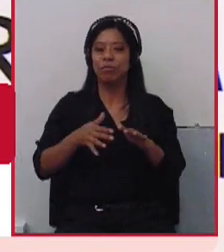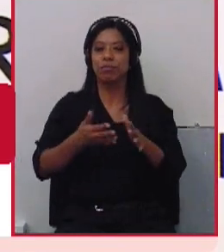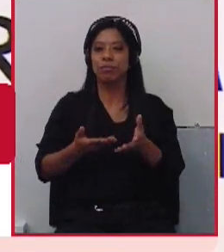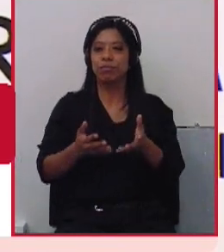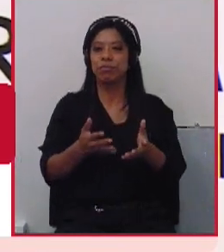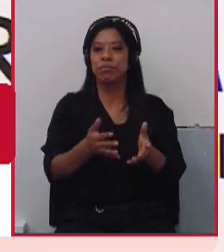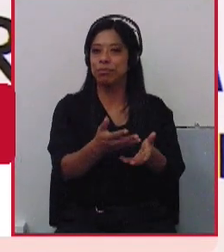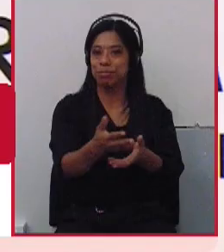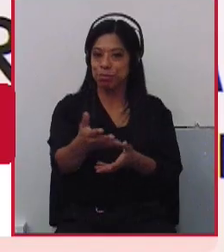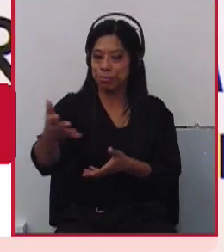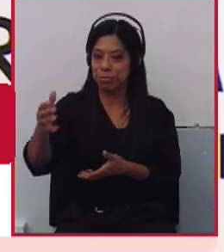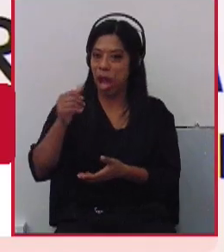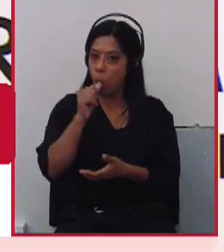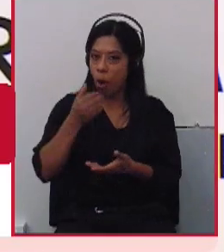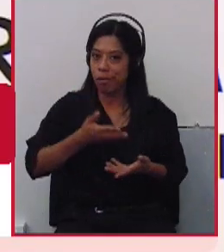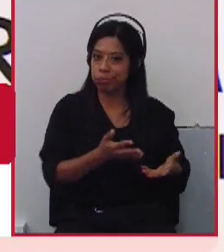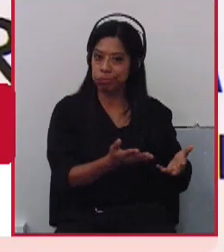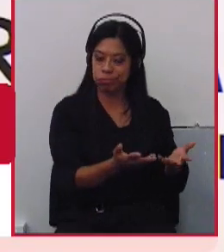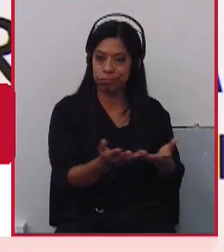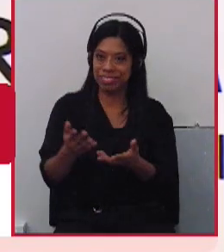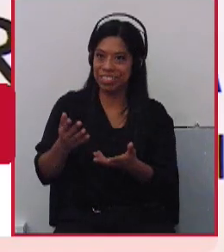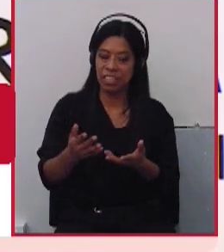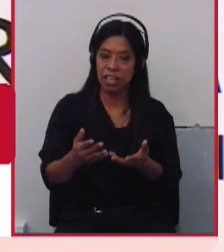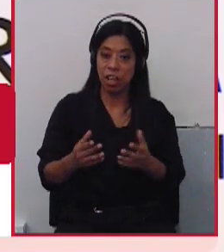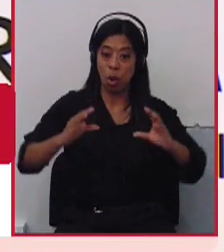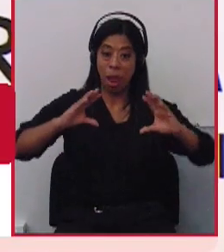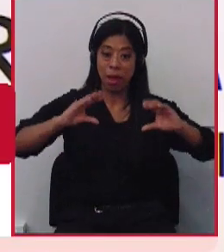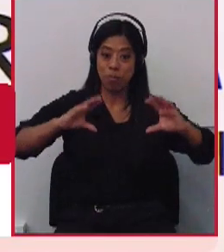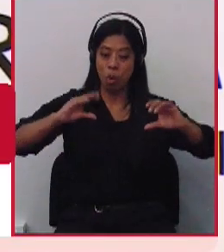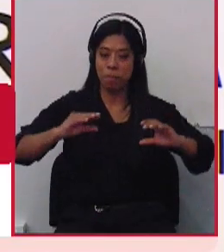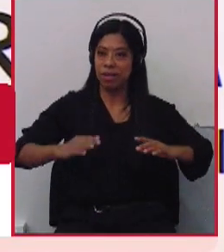fluidizado. No paso por un colchón de espuma.